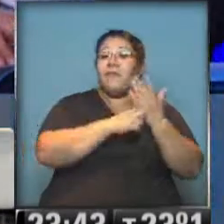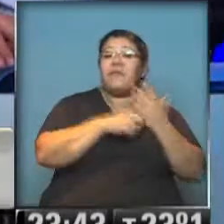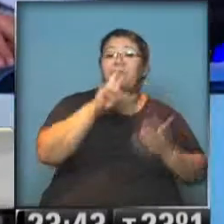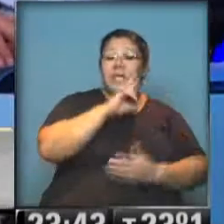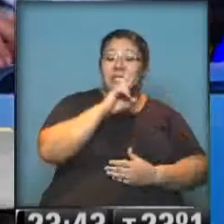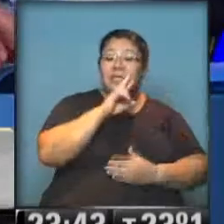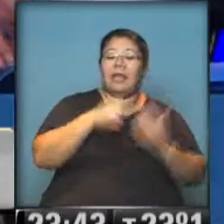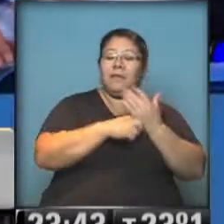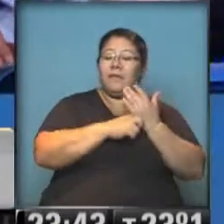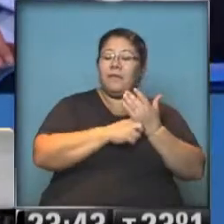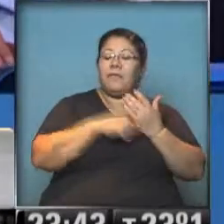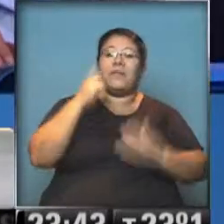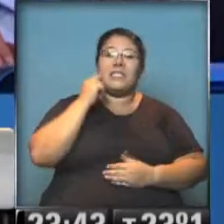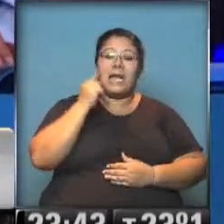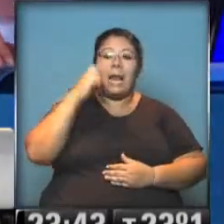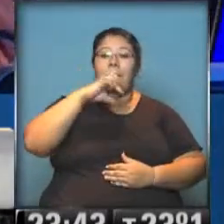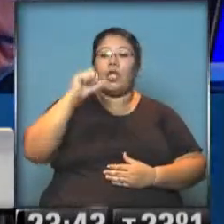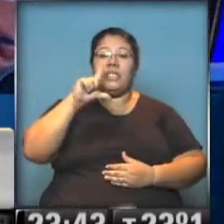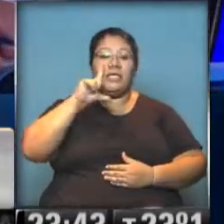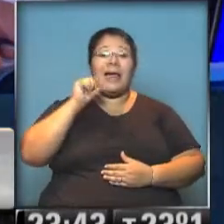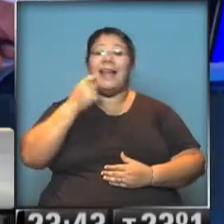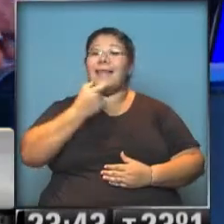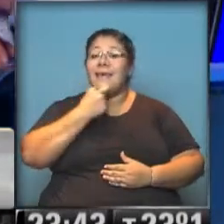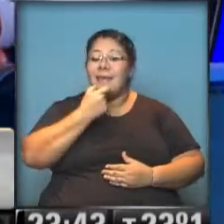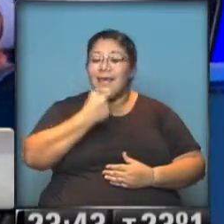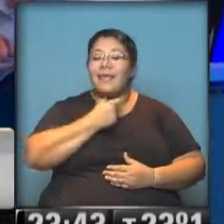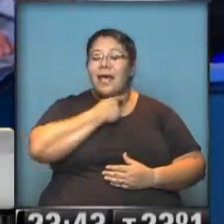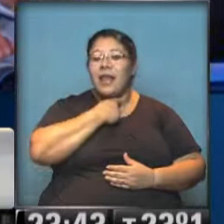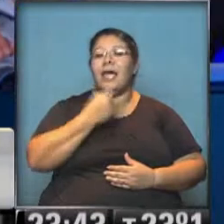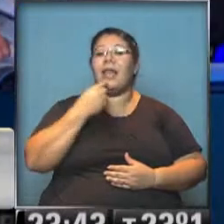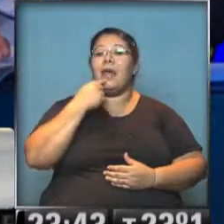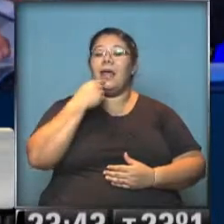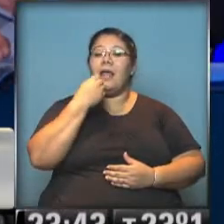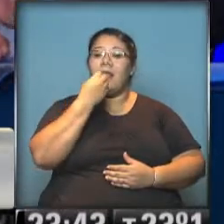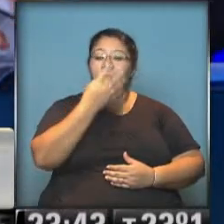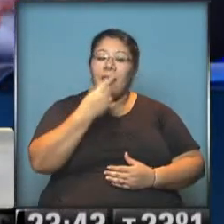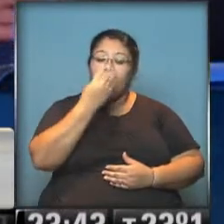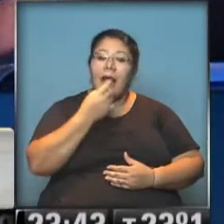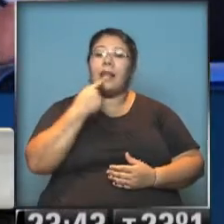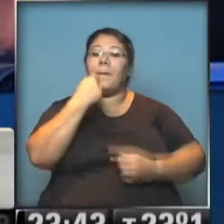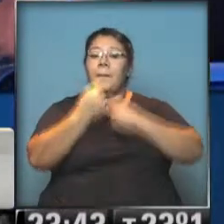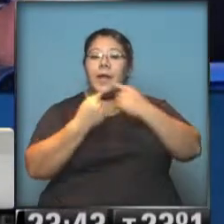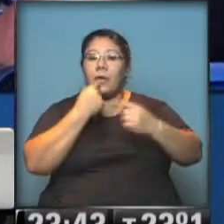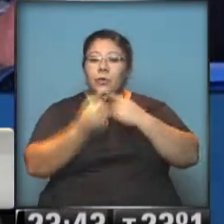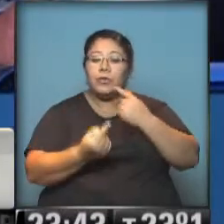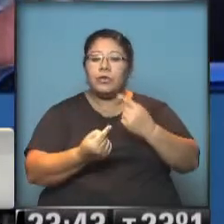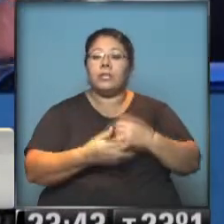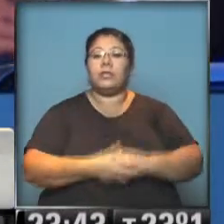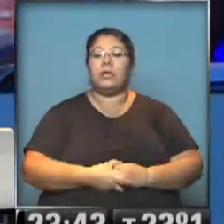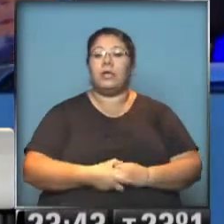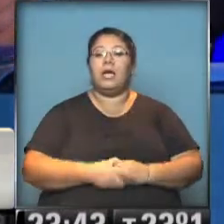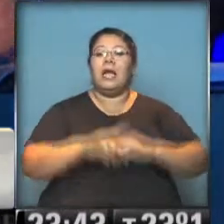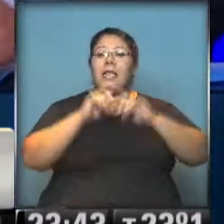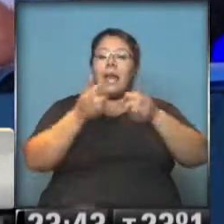para que no haya ningún tipo de duda. Duda que creo yo tiene solamente él. Incluso va con el tema de los